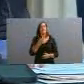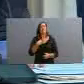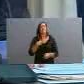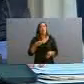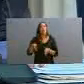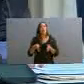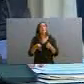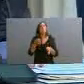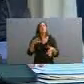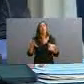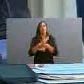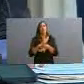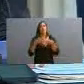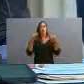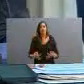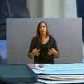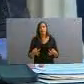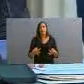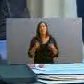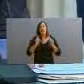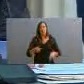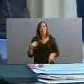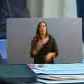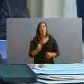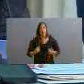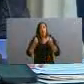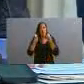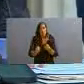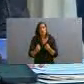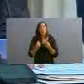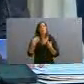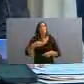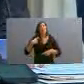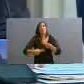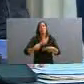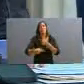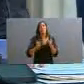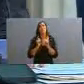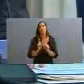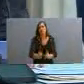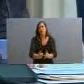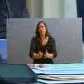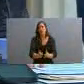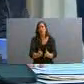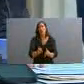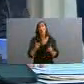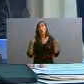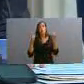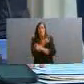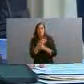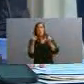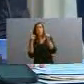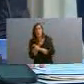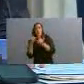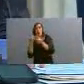correcto y nos marca también que el esfuerzo debe ser continuado. Nuestras crisis recurrentes